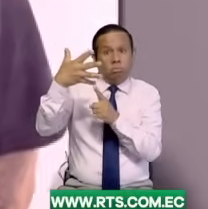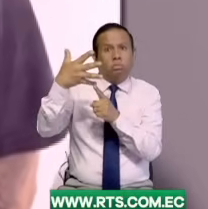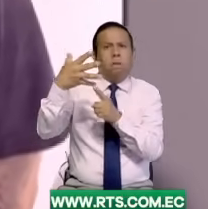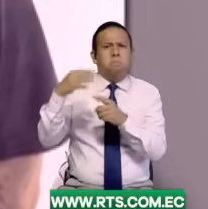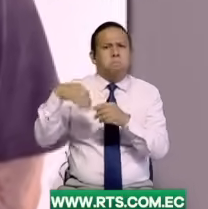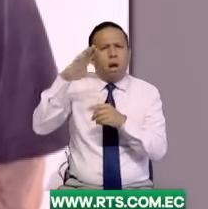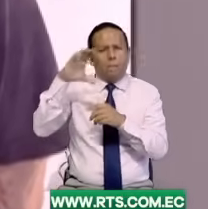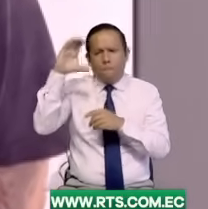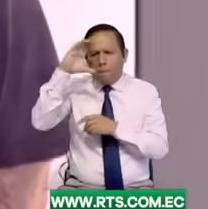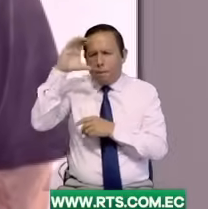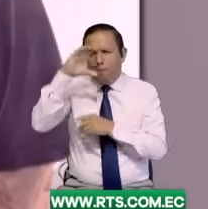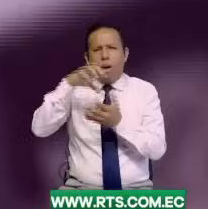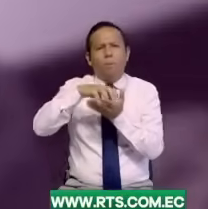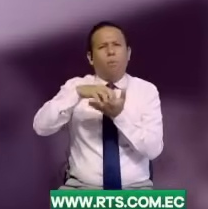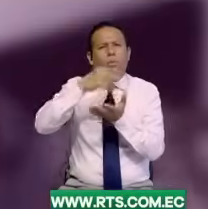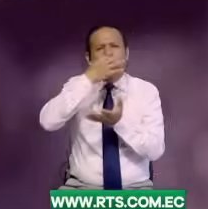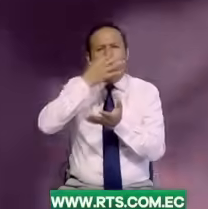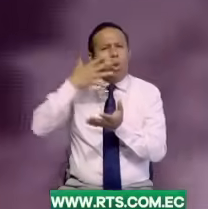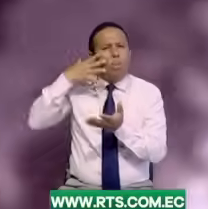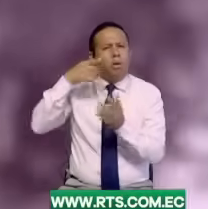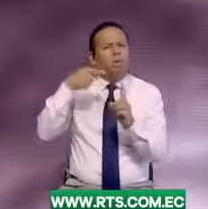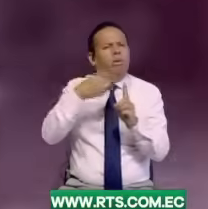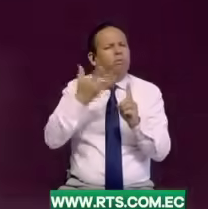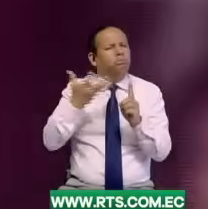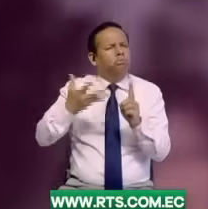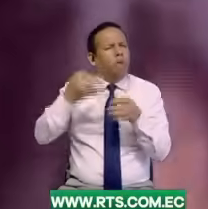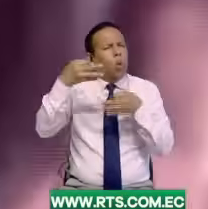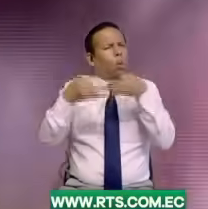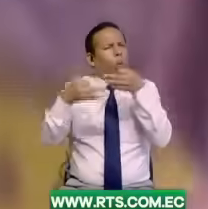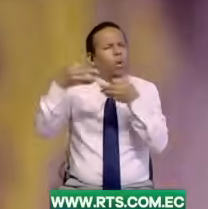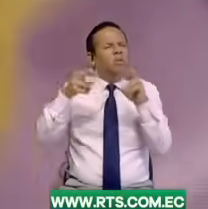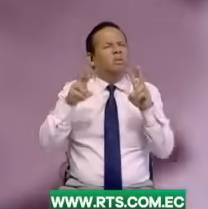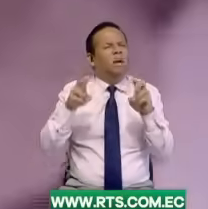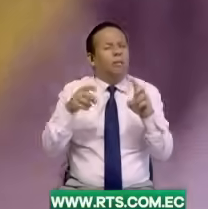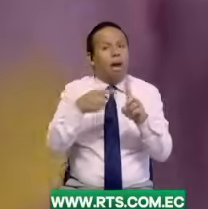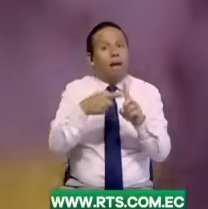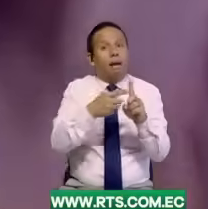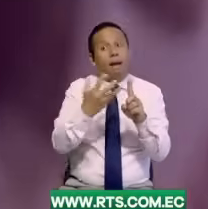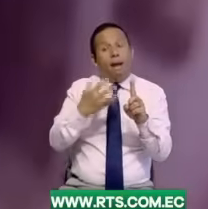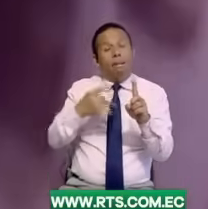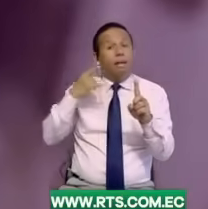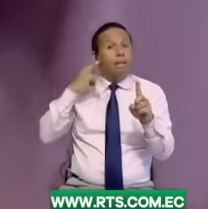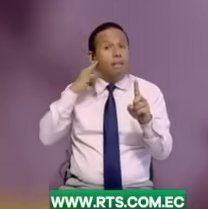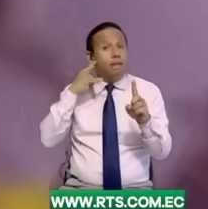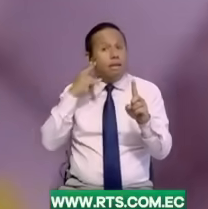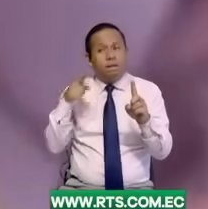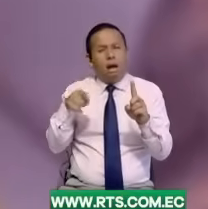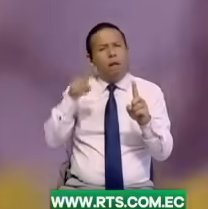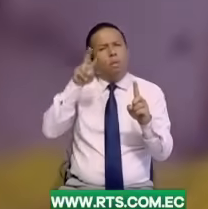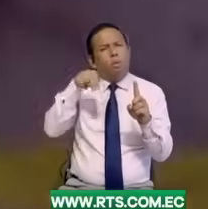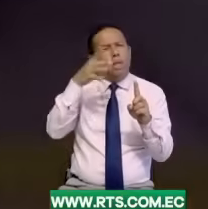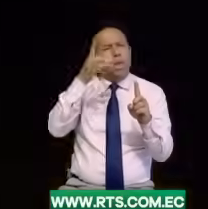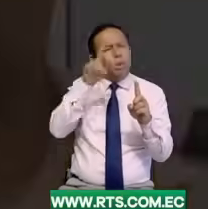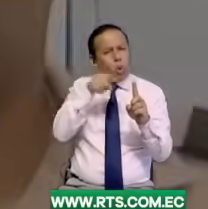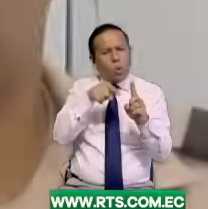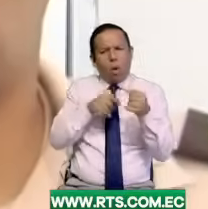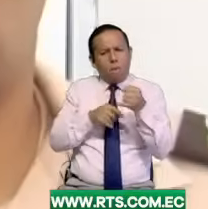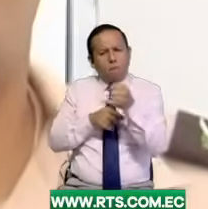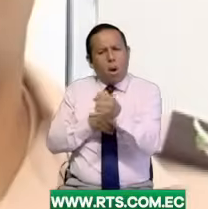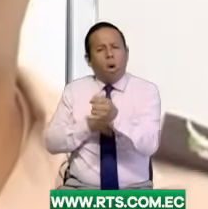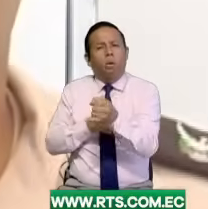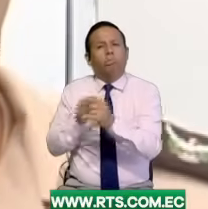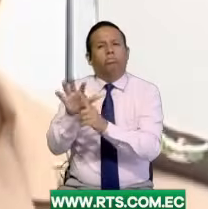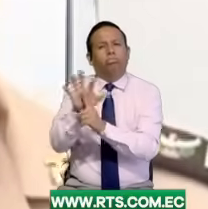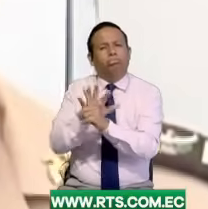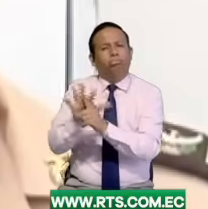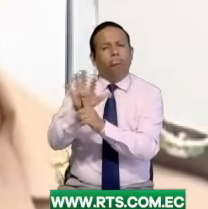de los Áchilas, procesado por ser el presunto autor de un delito sexual en contra de una menor de edad en el año 2018. Este ciudadano sería